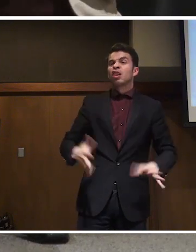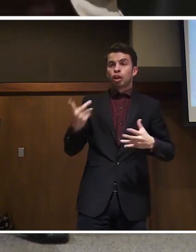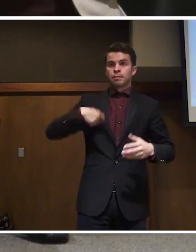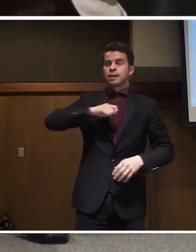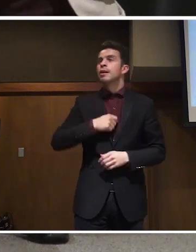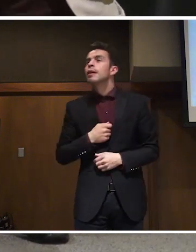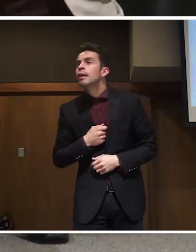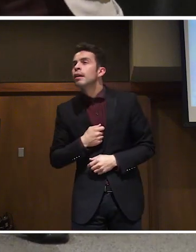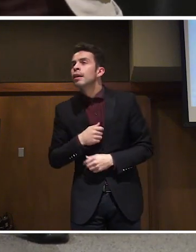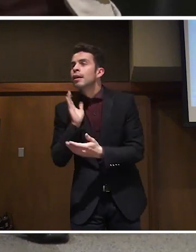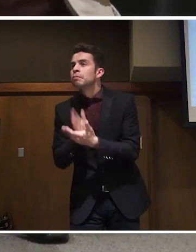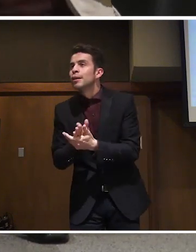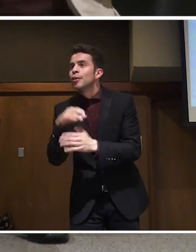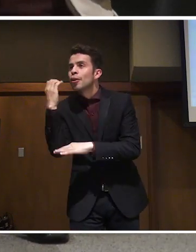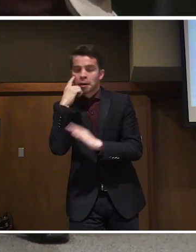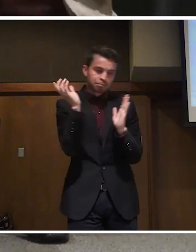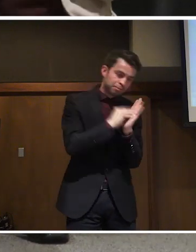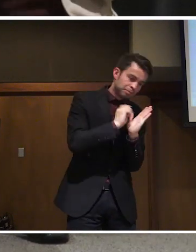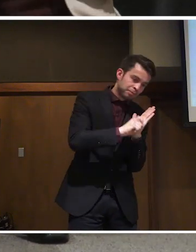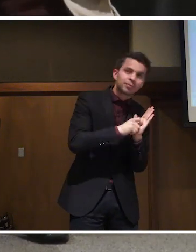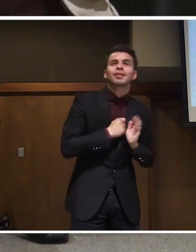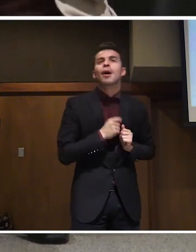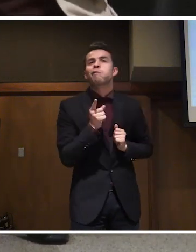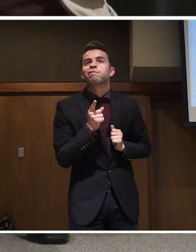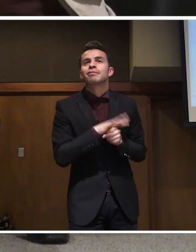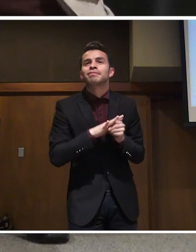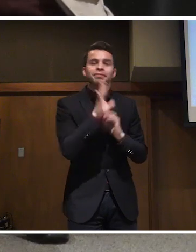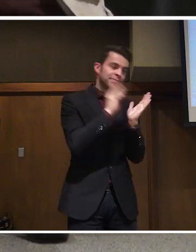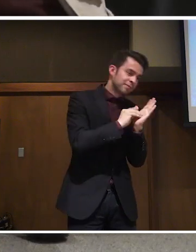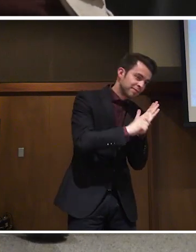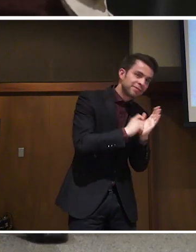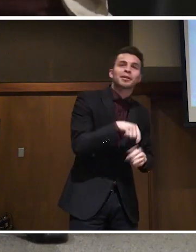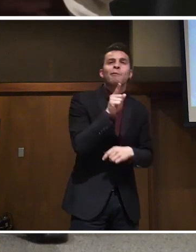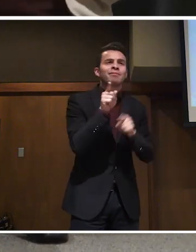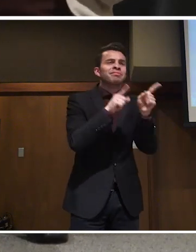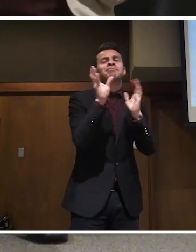Entonces, desde luego hay una transformación cultural, hay cambios muy importantes